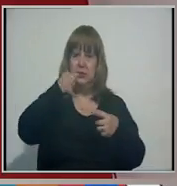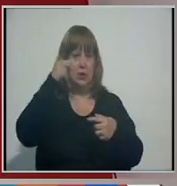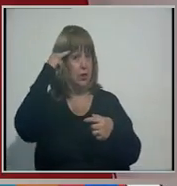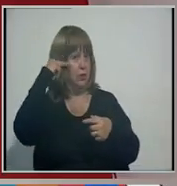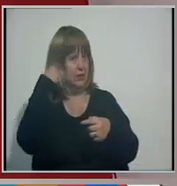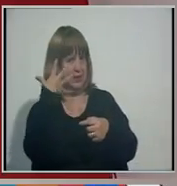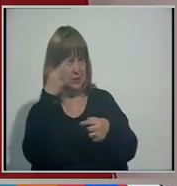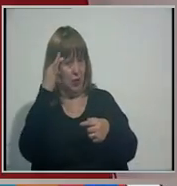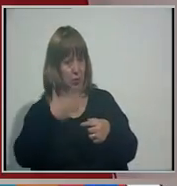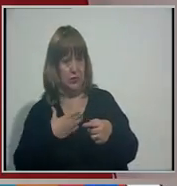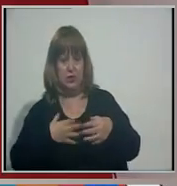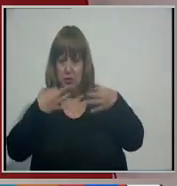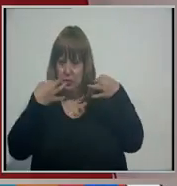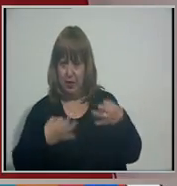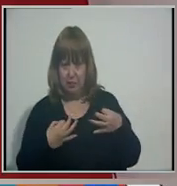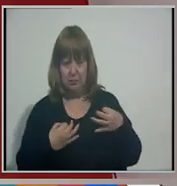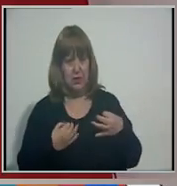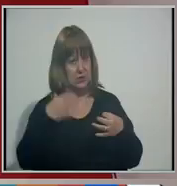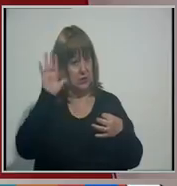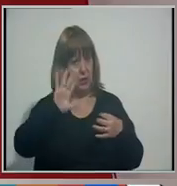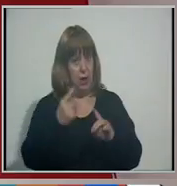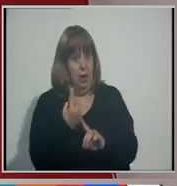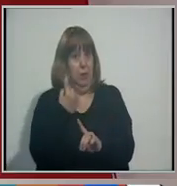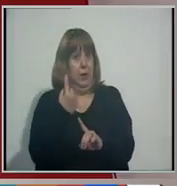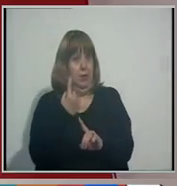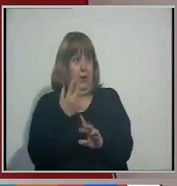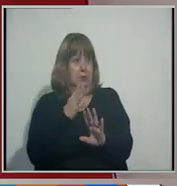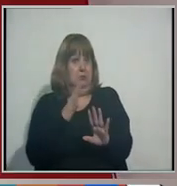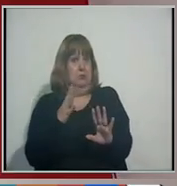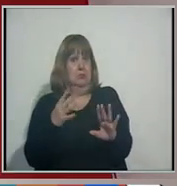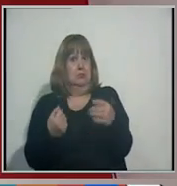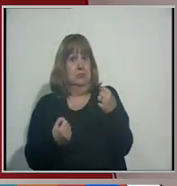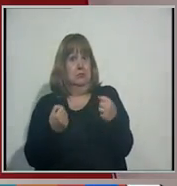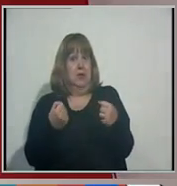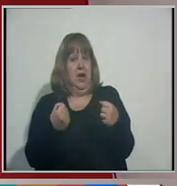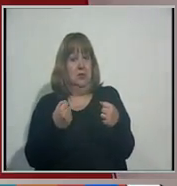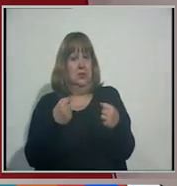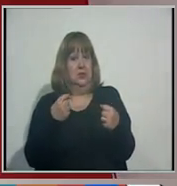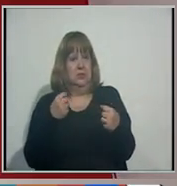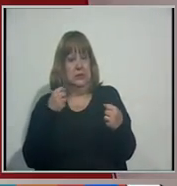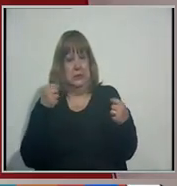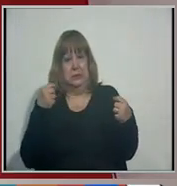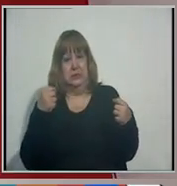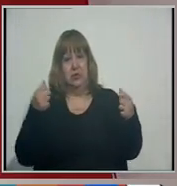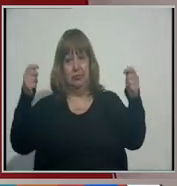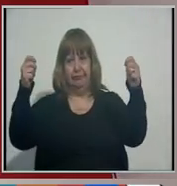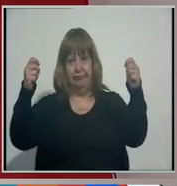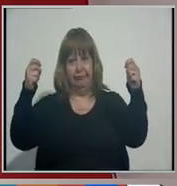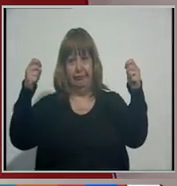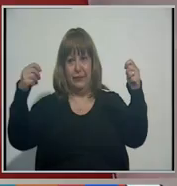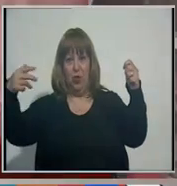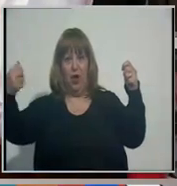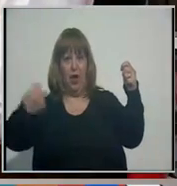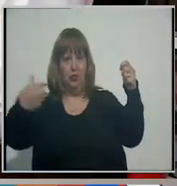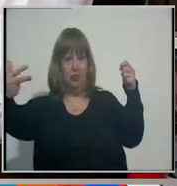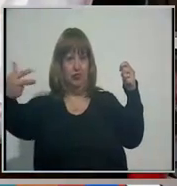saluda bien. ¿Y en las primeras oportunidades? No. Había muchas caras de desaprobación. Seguramente, disculpame que te interrumpa,